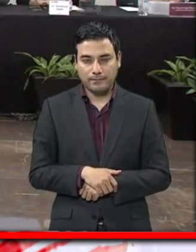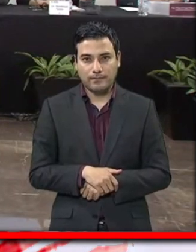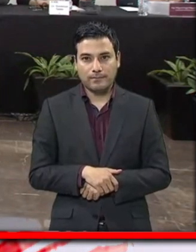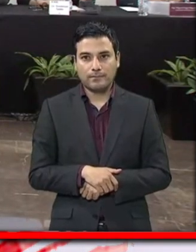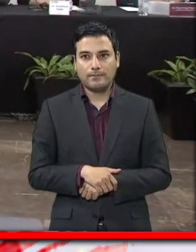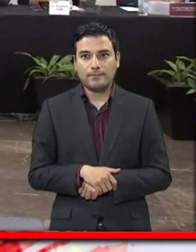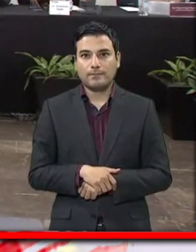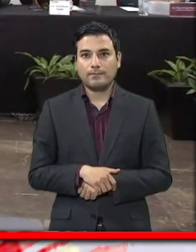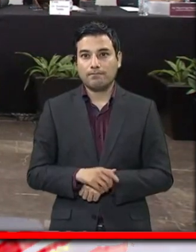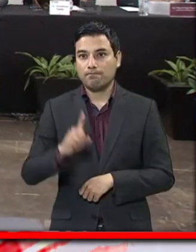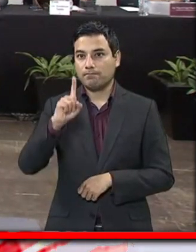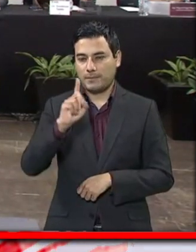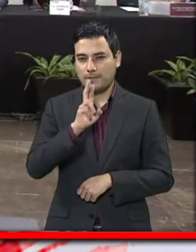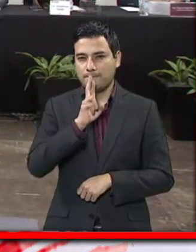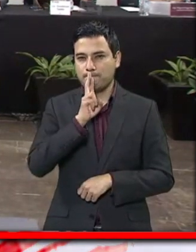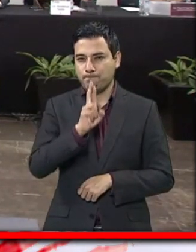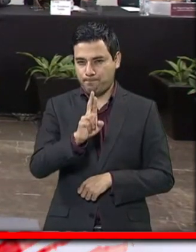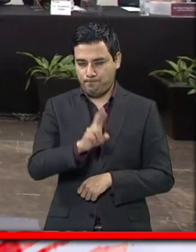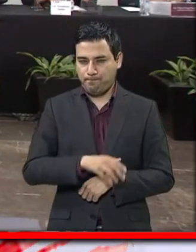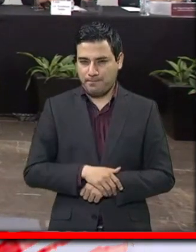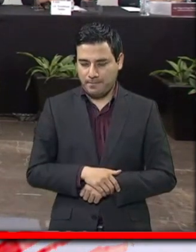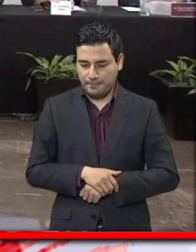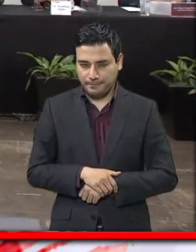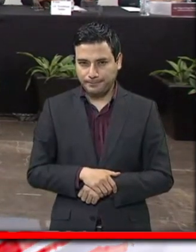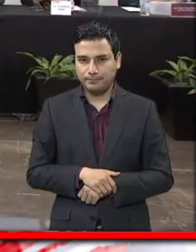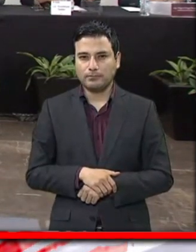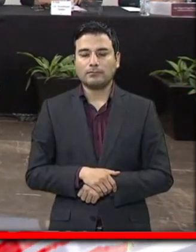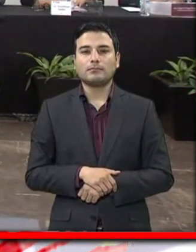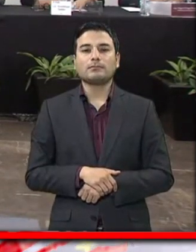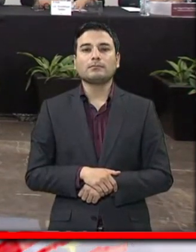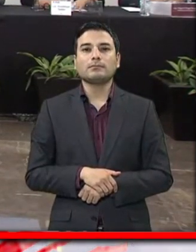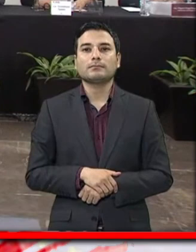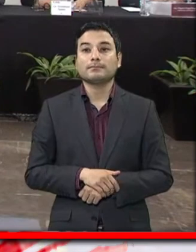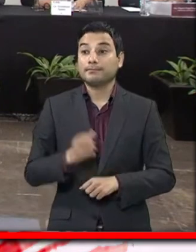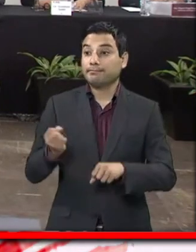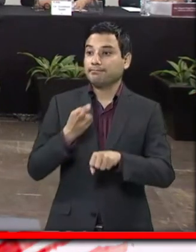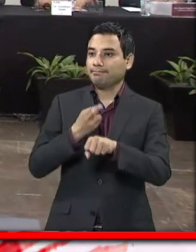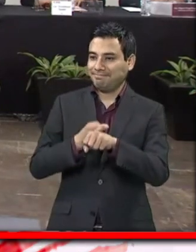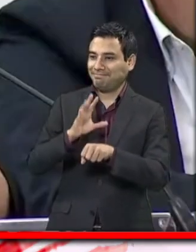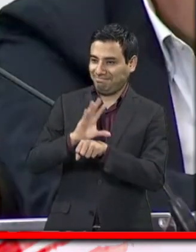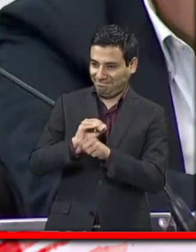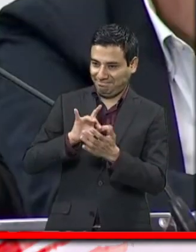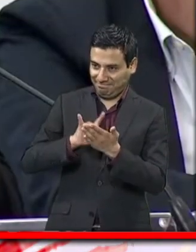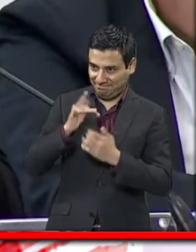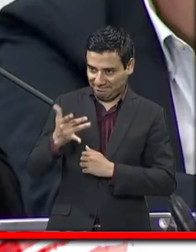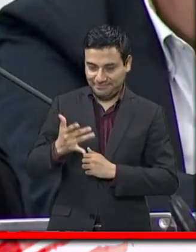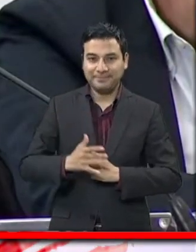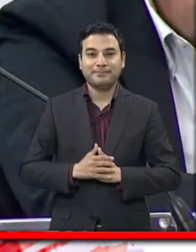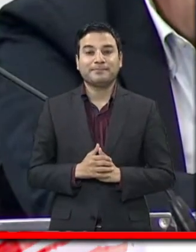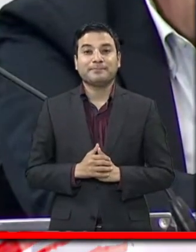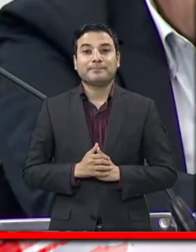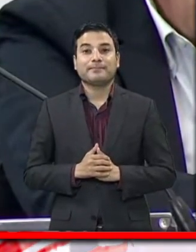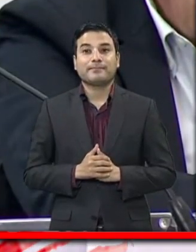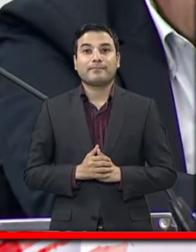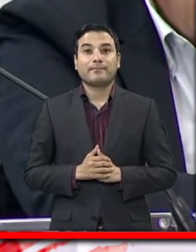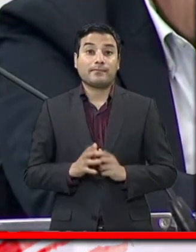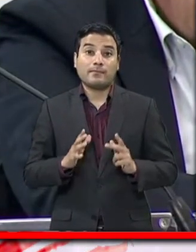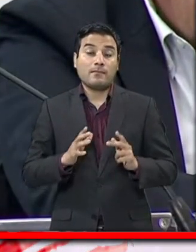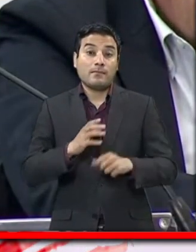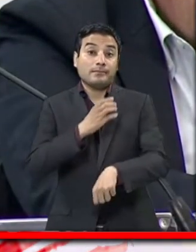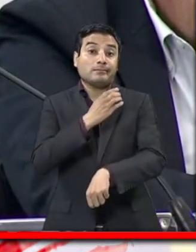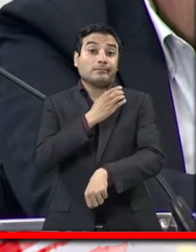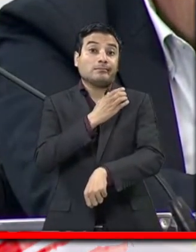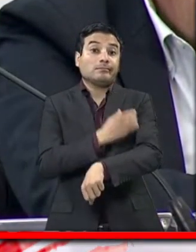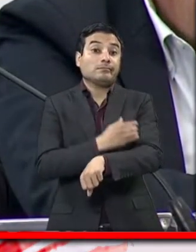respondo de manera inicial secretario Gracias por la diferencia pues decirle a todos nuestros